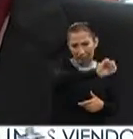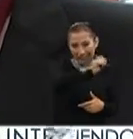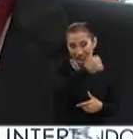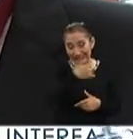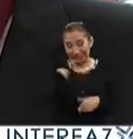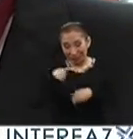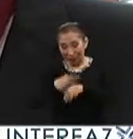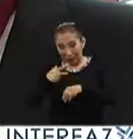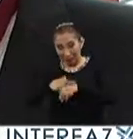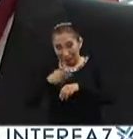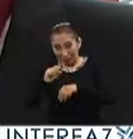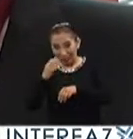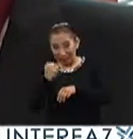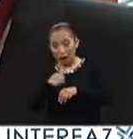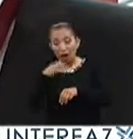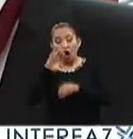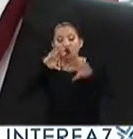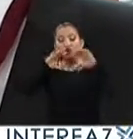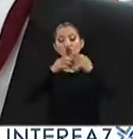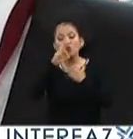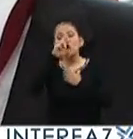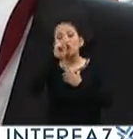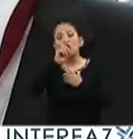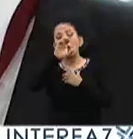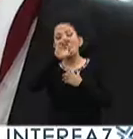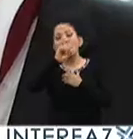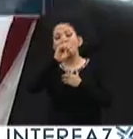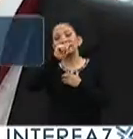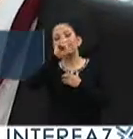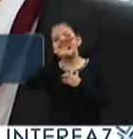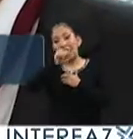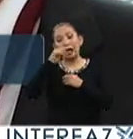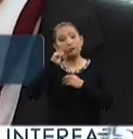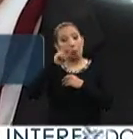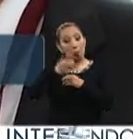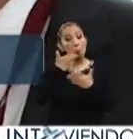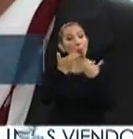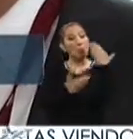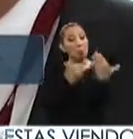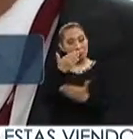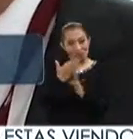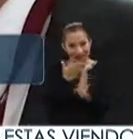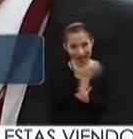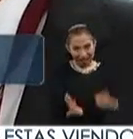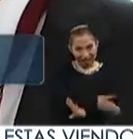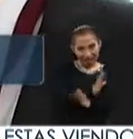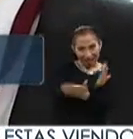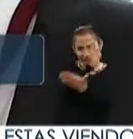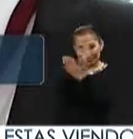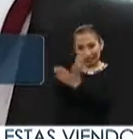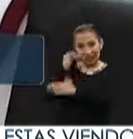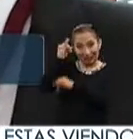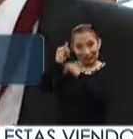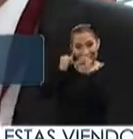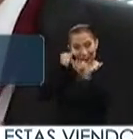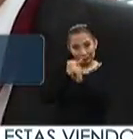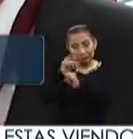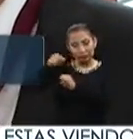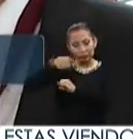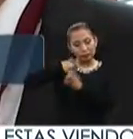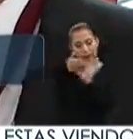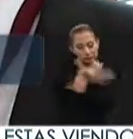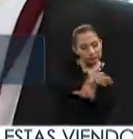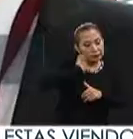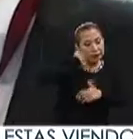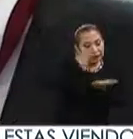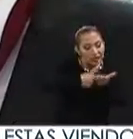29 preparatorias club de robótica. Y de eso nos ha dado el resultado porque antes de ir a los eventos internacionales hacemos